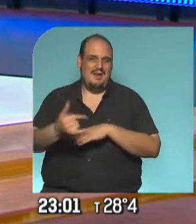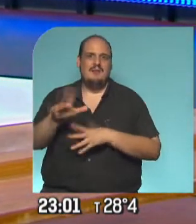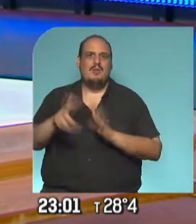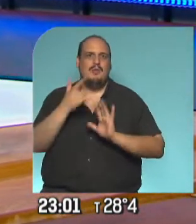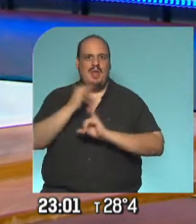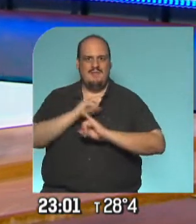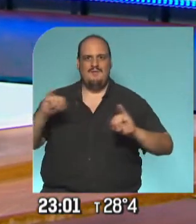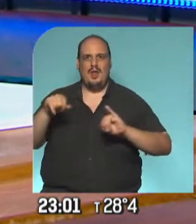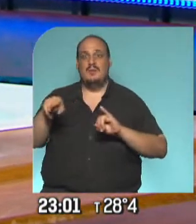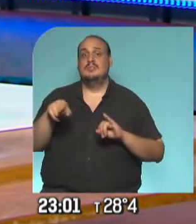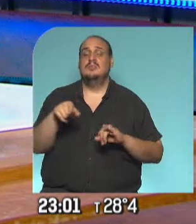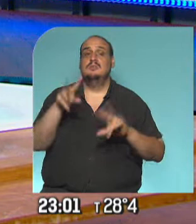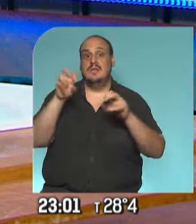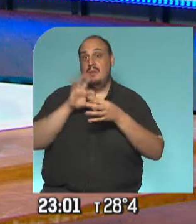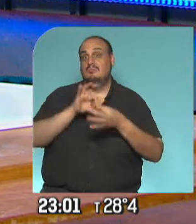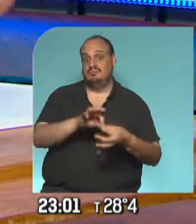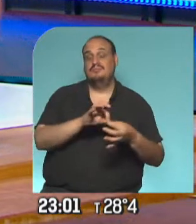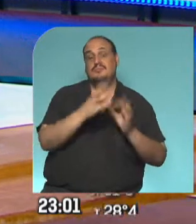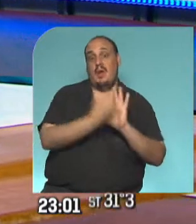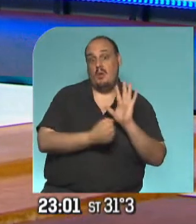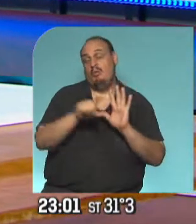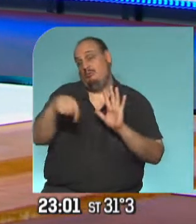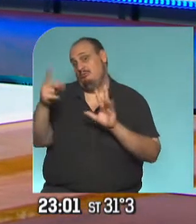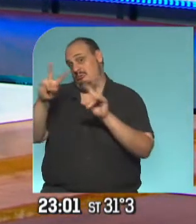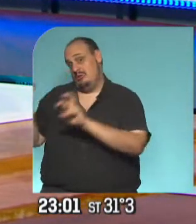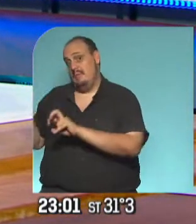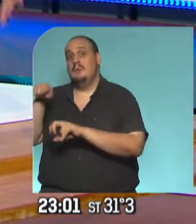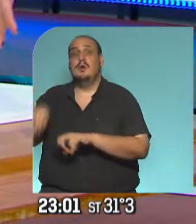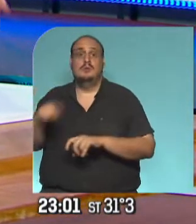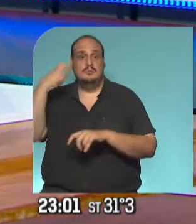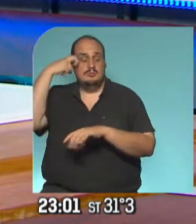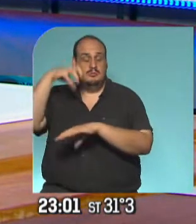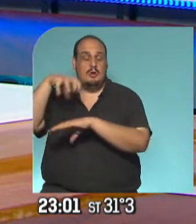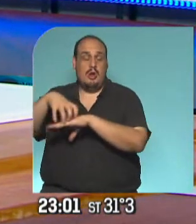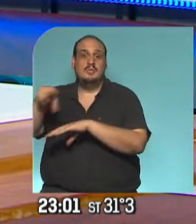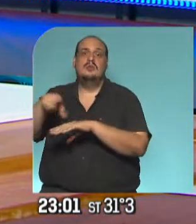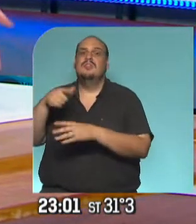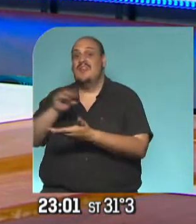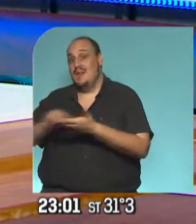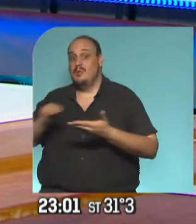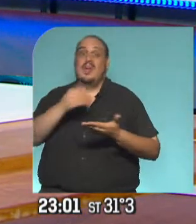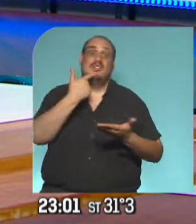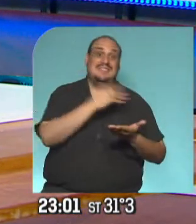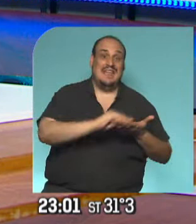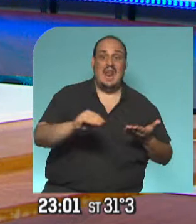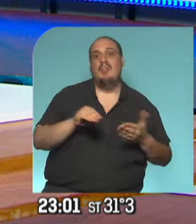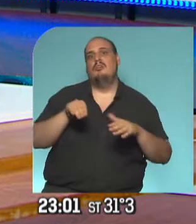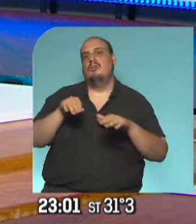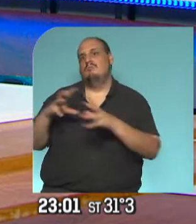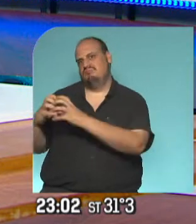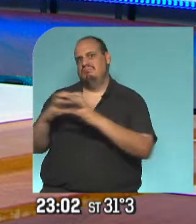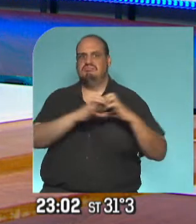información que tenga y que no tenga que ver concretamente con esto, porque hoy en el Congreso, tanto en la Cámara Alta como en la Cámara Baja, ha habido mucha actividad.